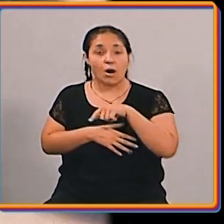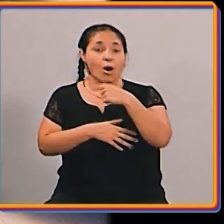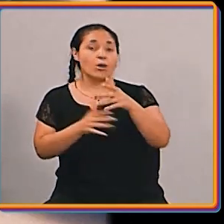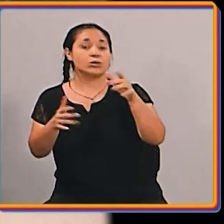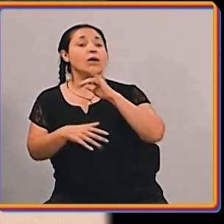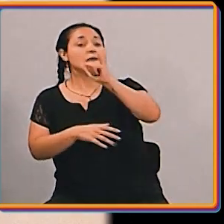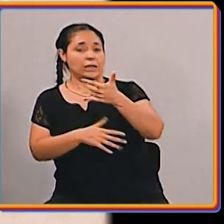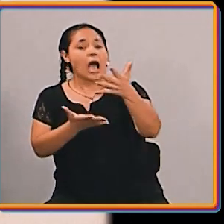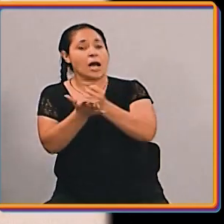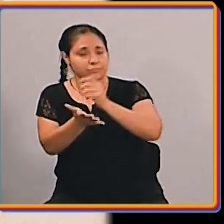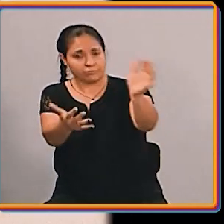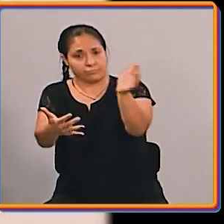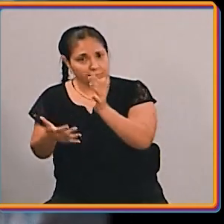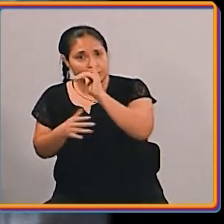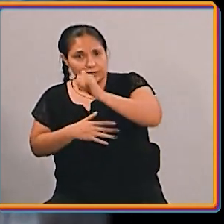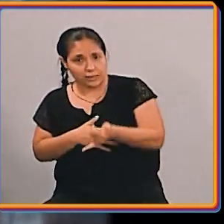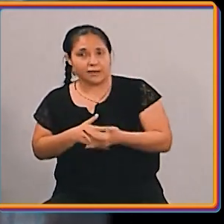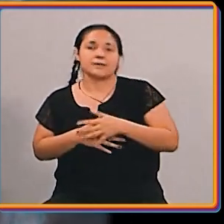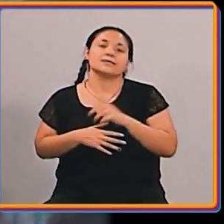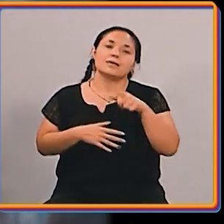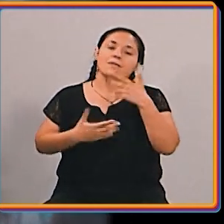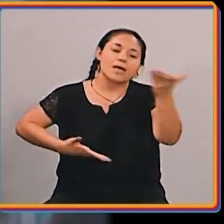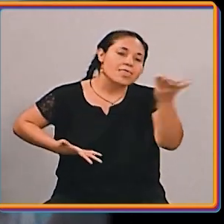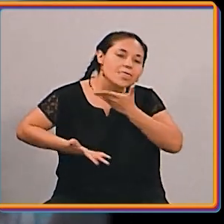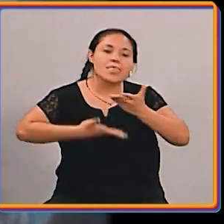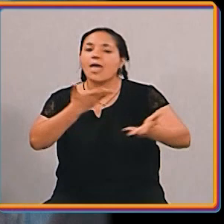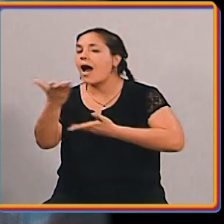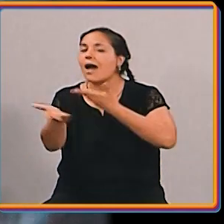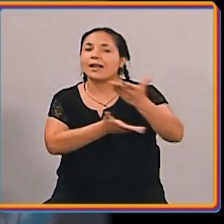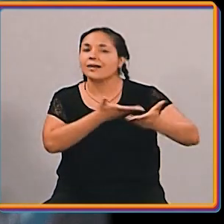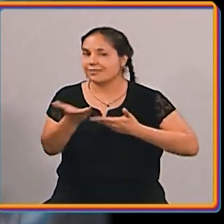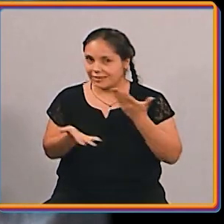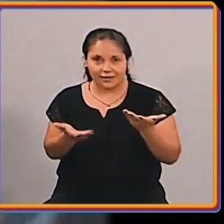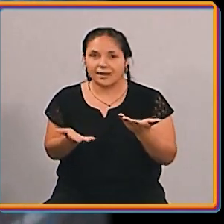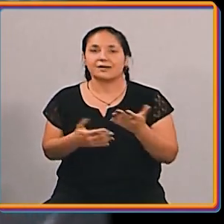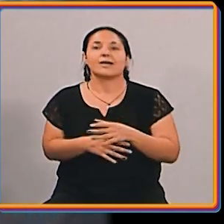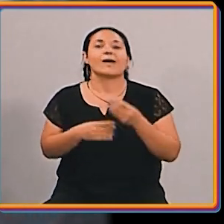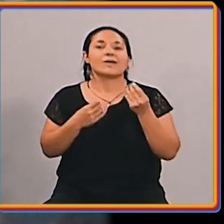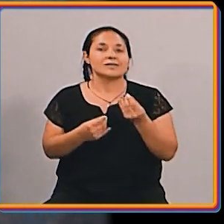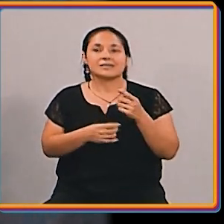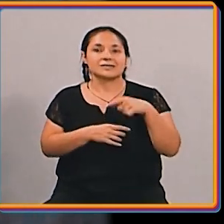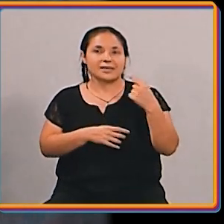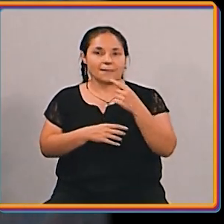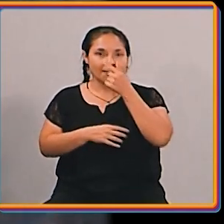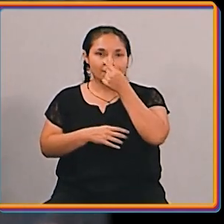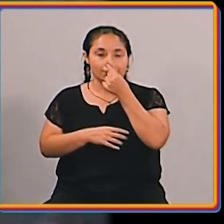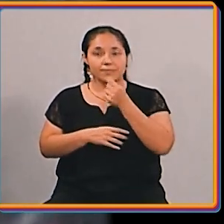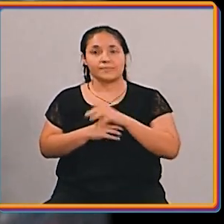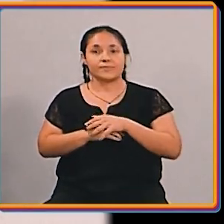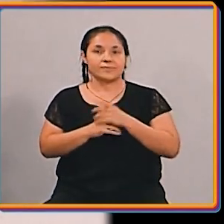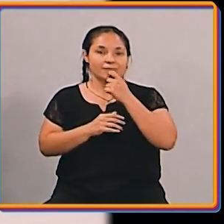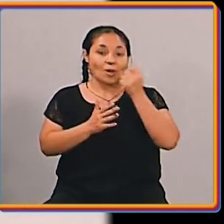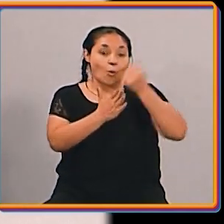sector y alojado por otro. Siempre un poco la dialéctica se juega, bueno, a partir de las